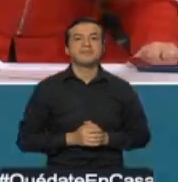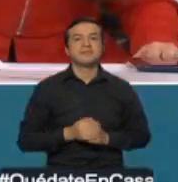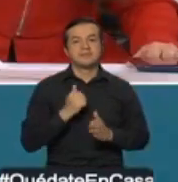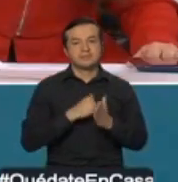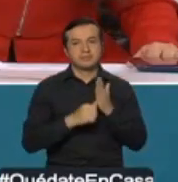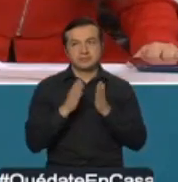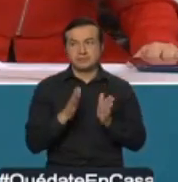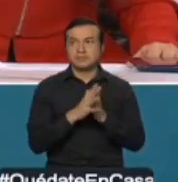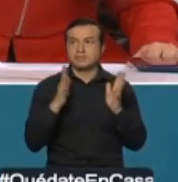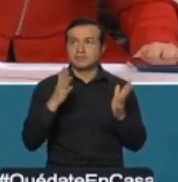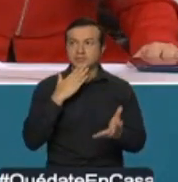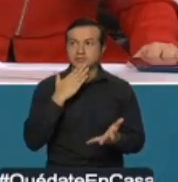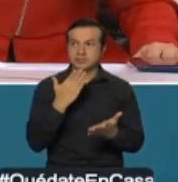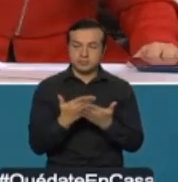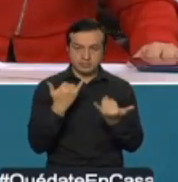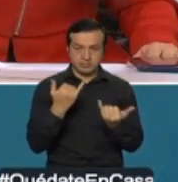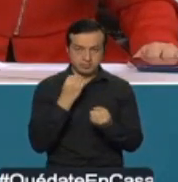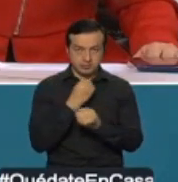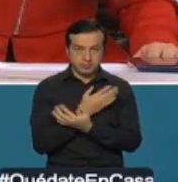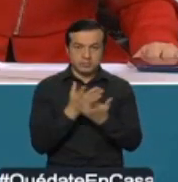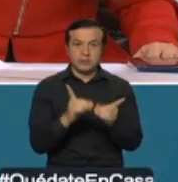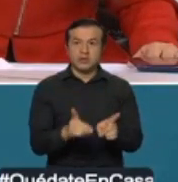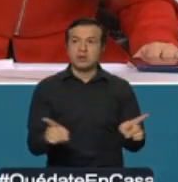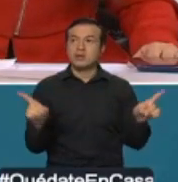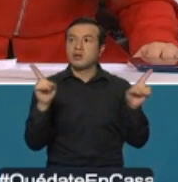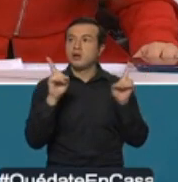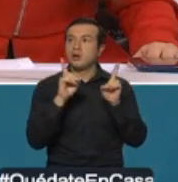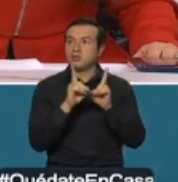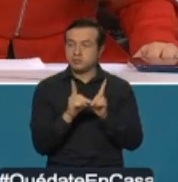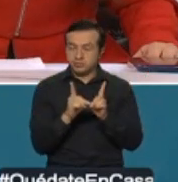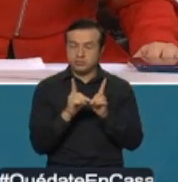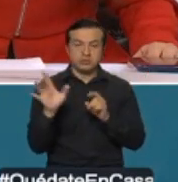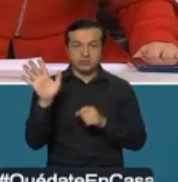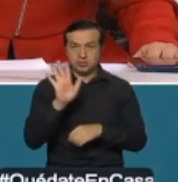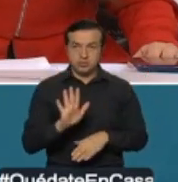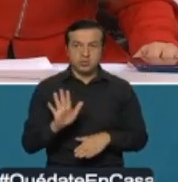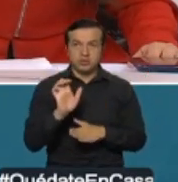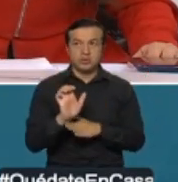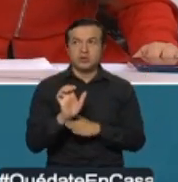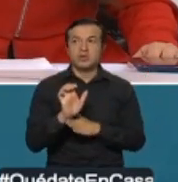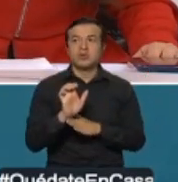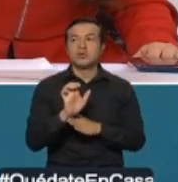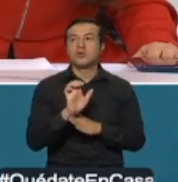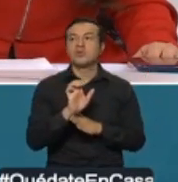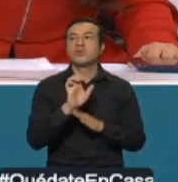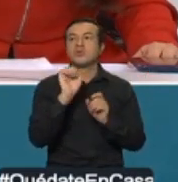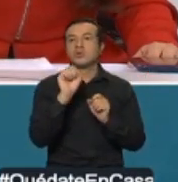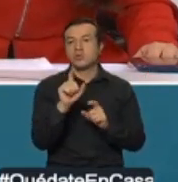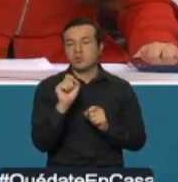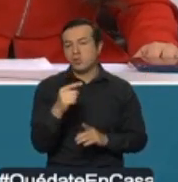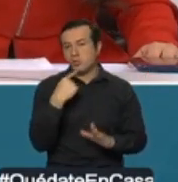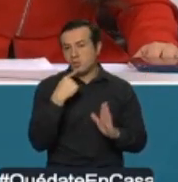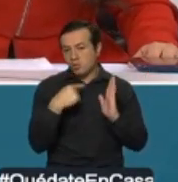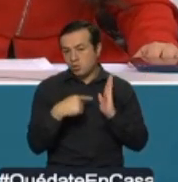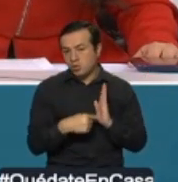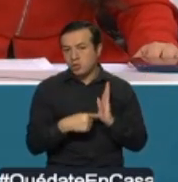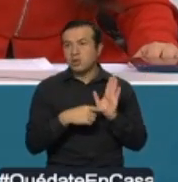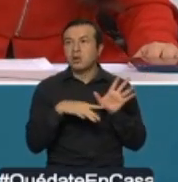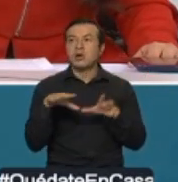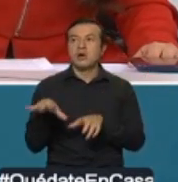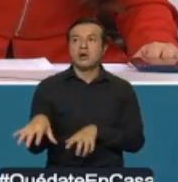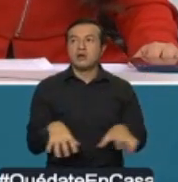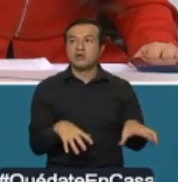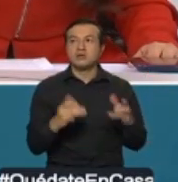Ministra, muchas gracias por esta actualización de cifras de COVID-19 en nuestro país. Tenemos algunas inquietudes, entre ellas, ¿qué acciones se